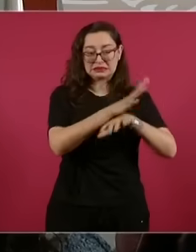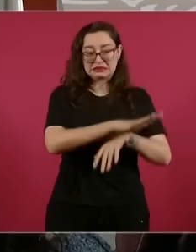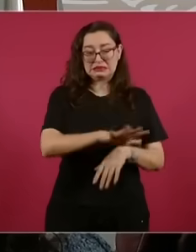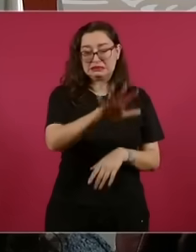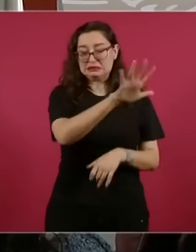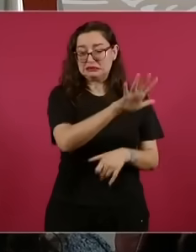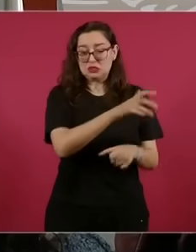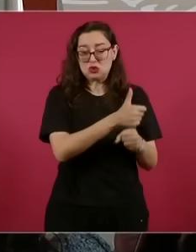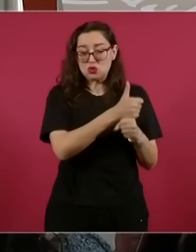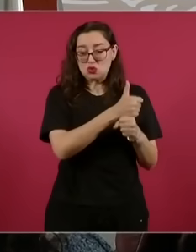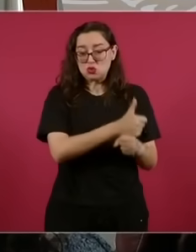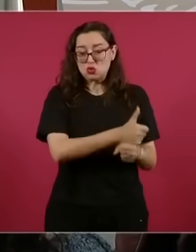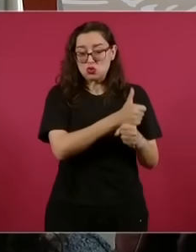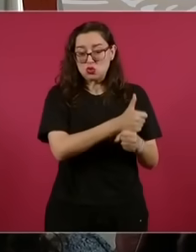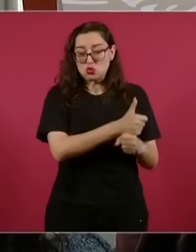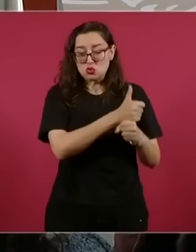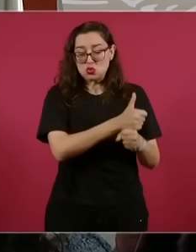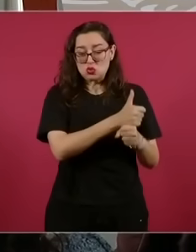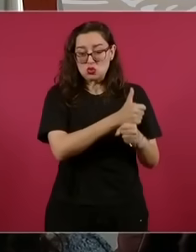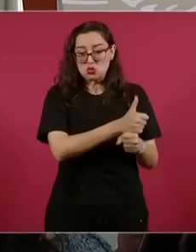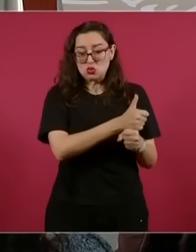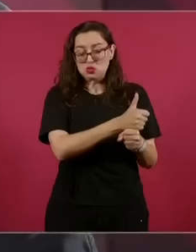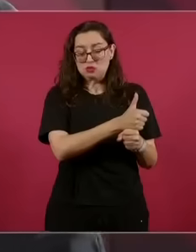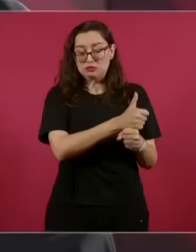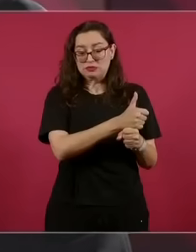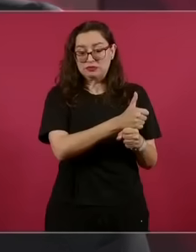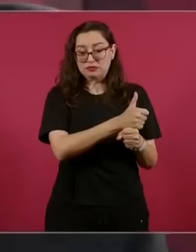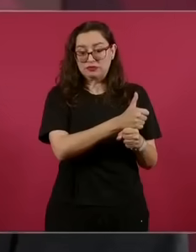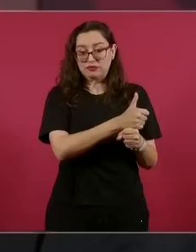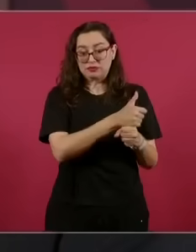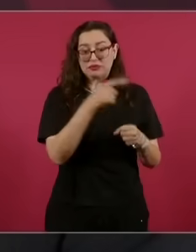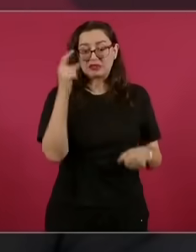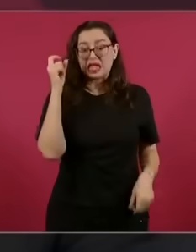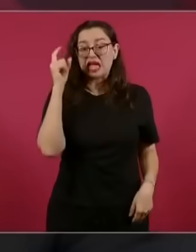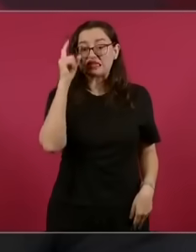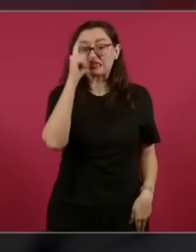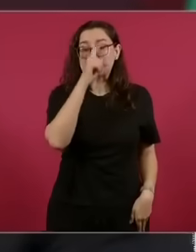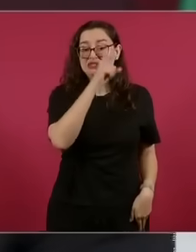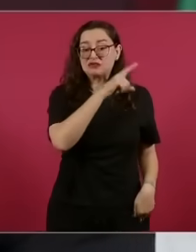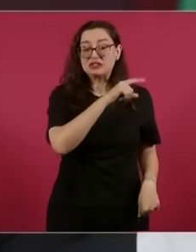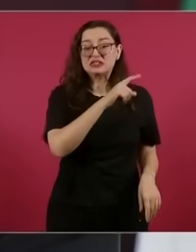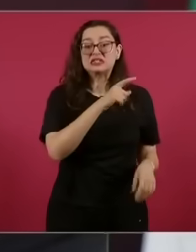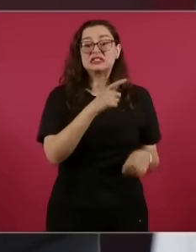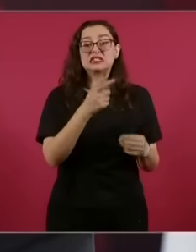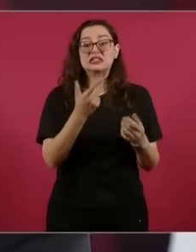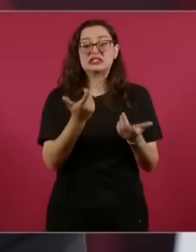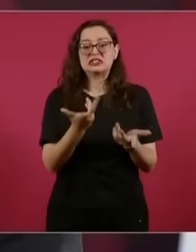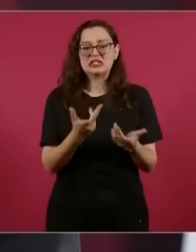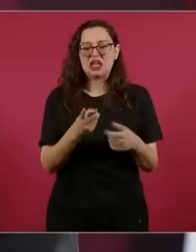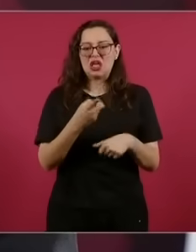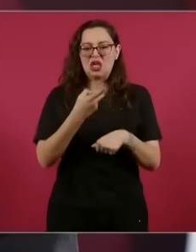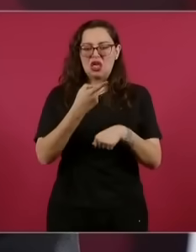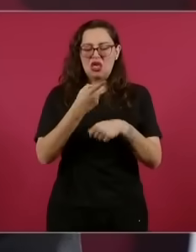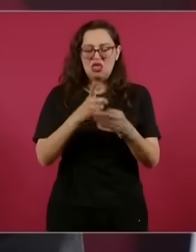crisis profunda por el consumo de